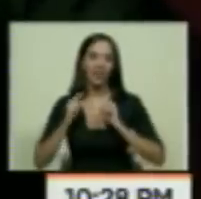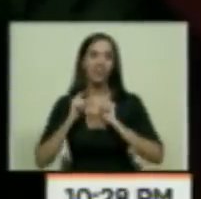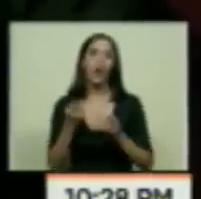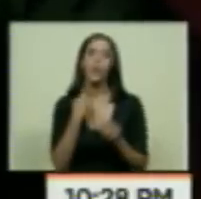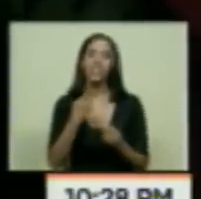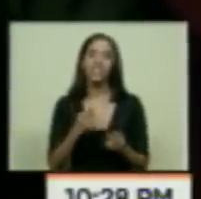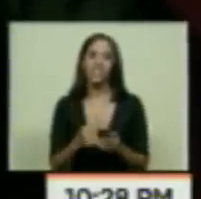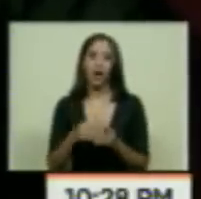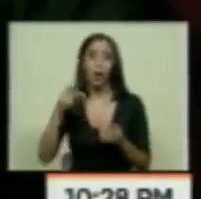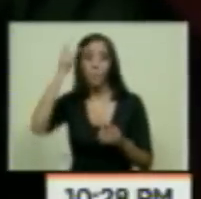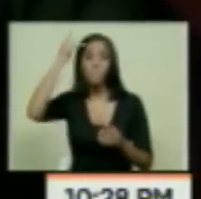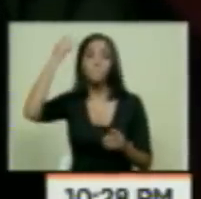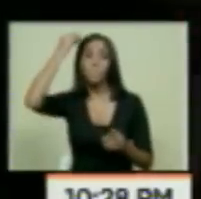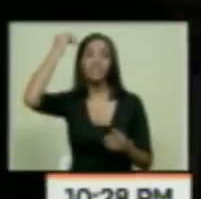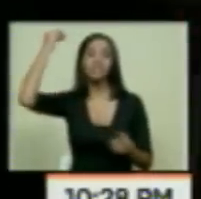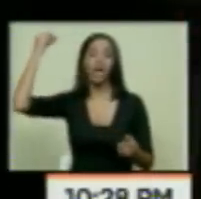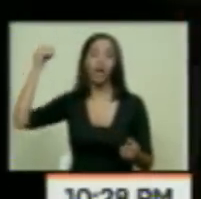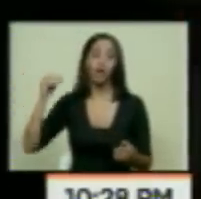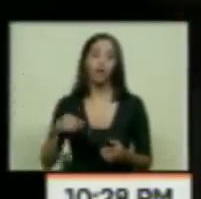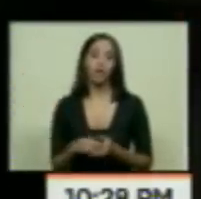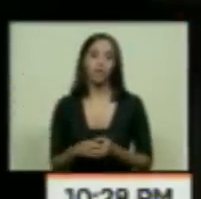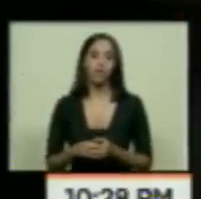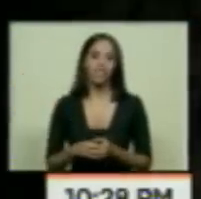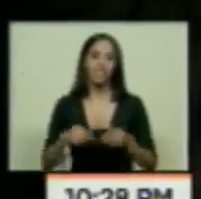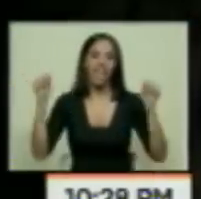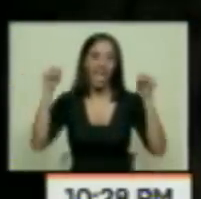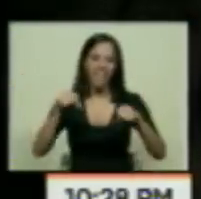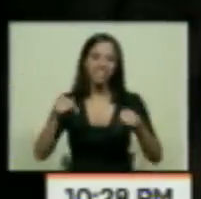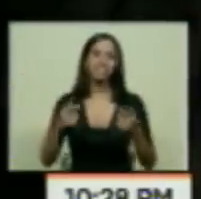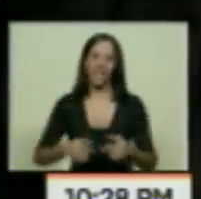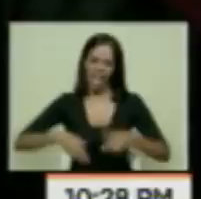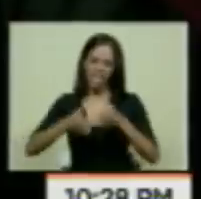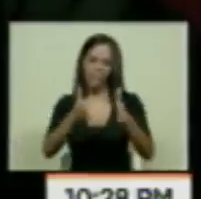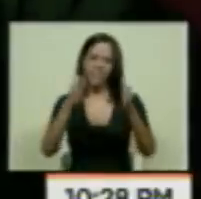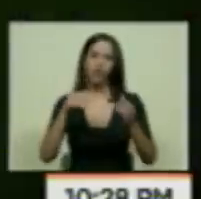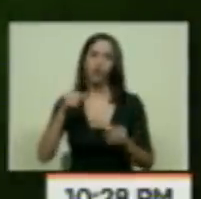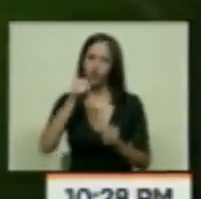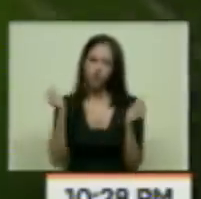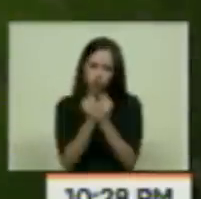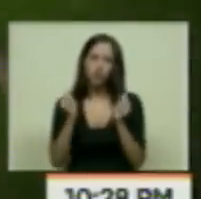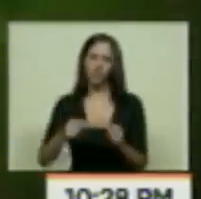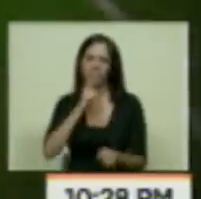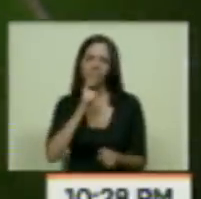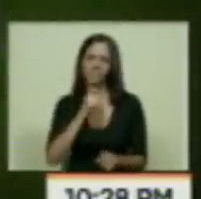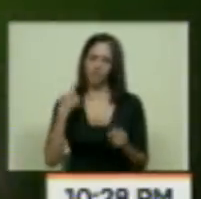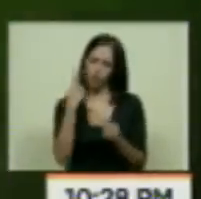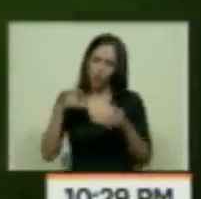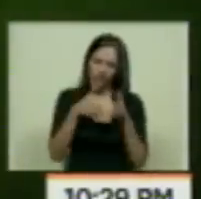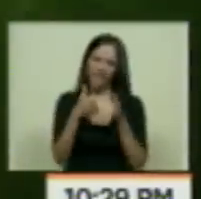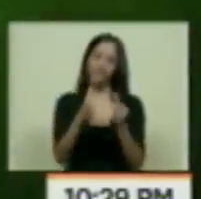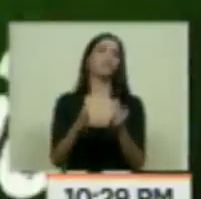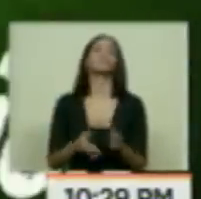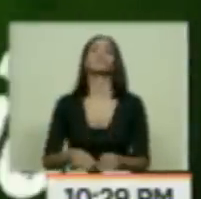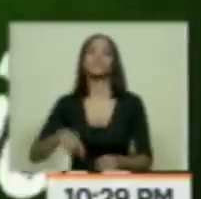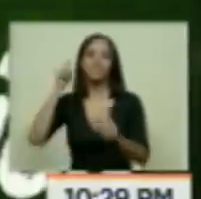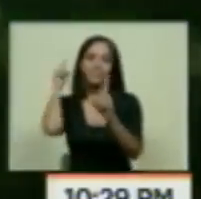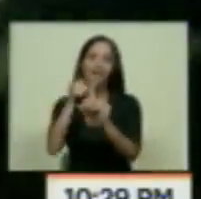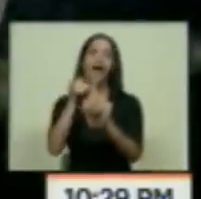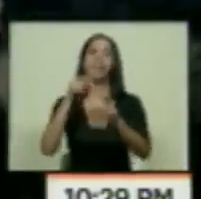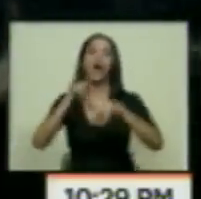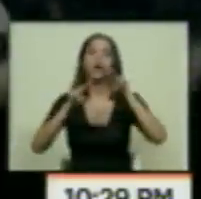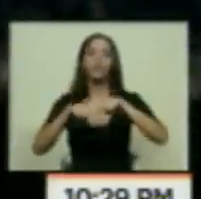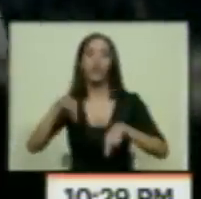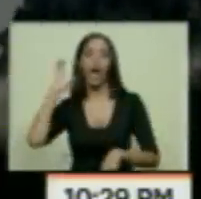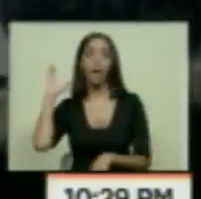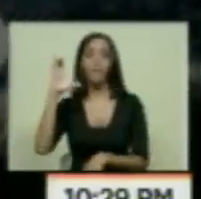Argimiro Gabaldón, duro, difícil, pero este es el camino. Este es el camino, el único camino que nos llevará a la construcción de la